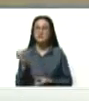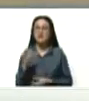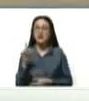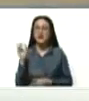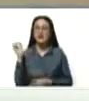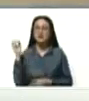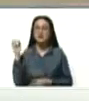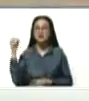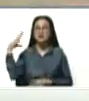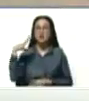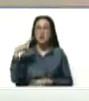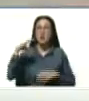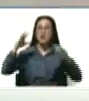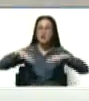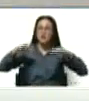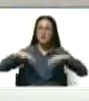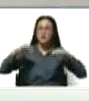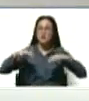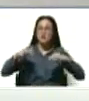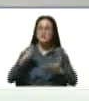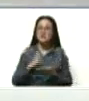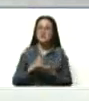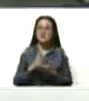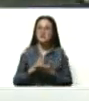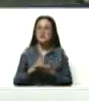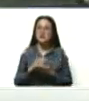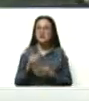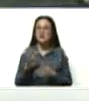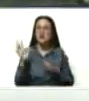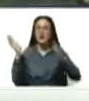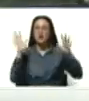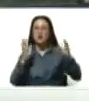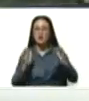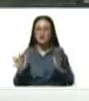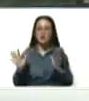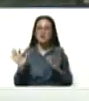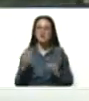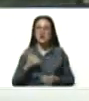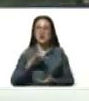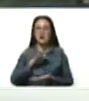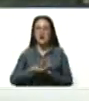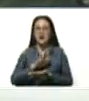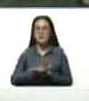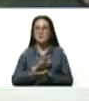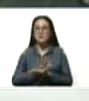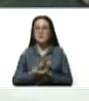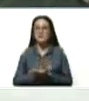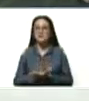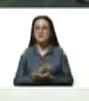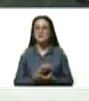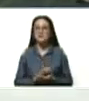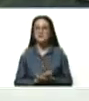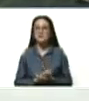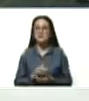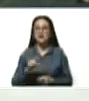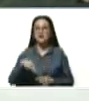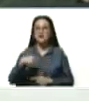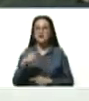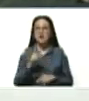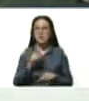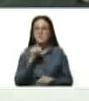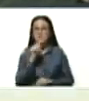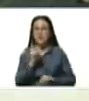el aguacero, siempre tras la tormenta llega la calma. Después de los